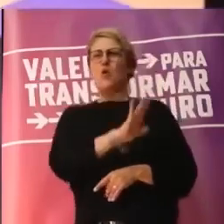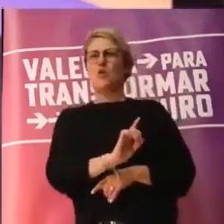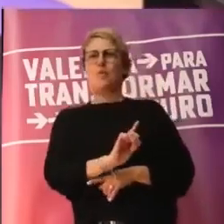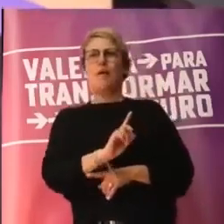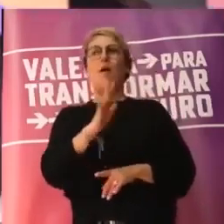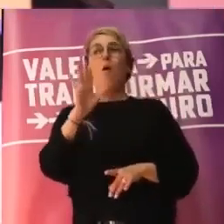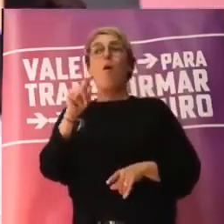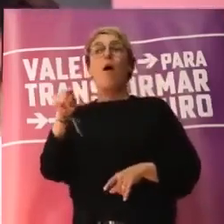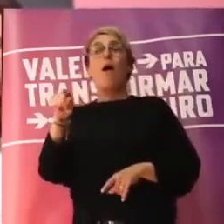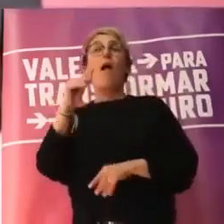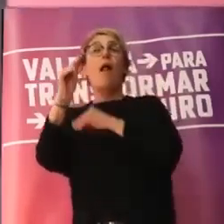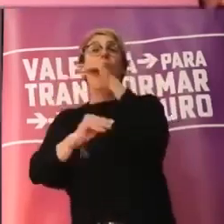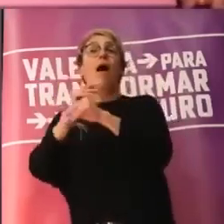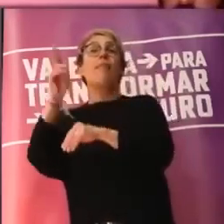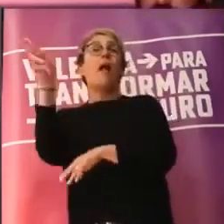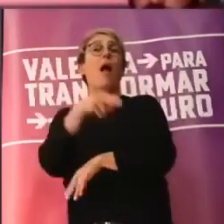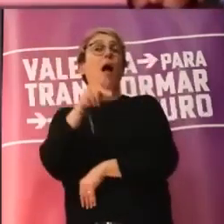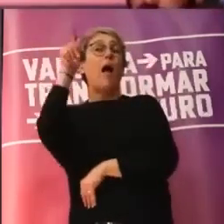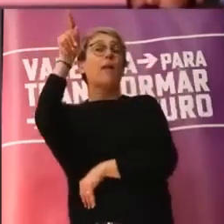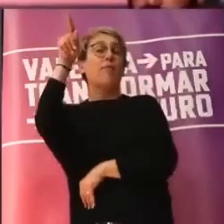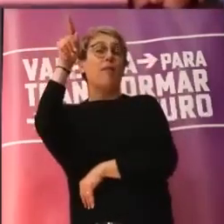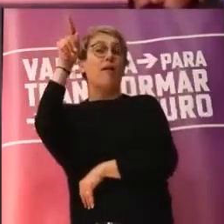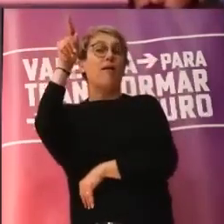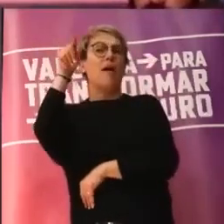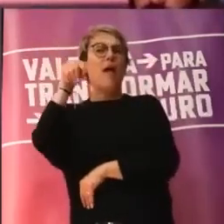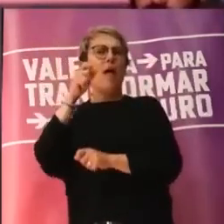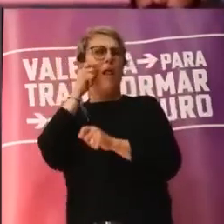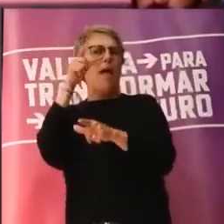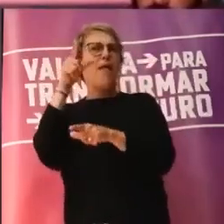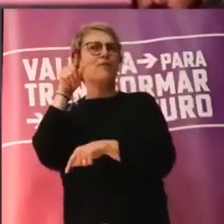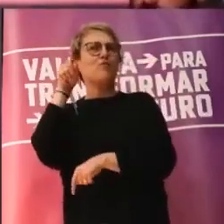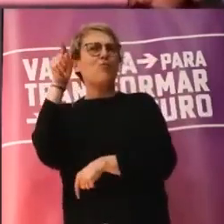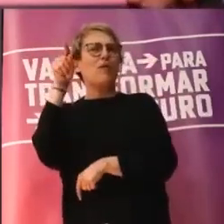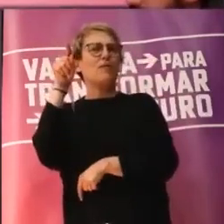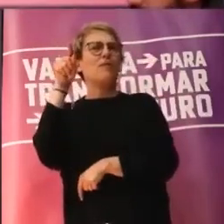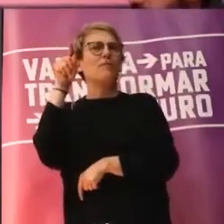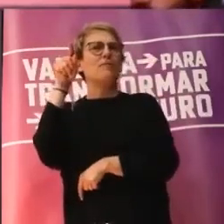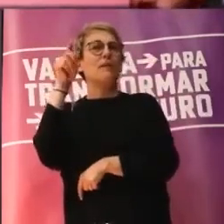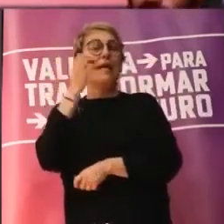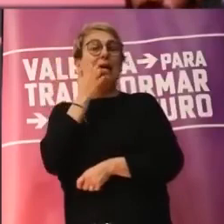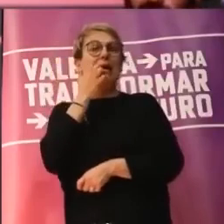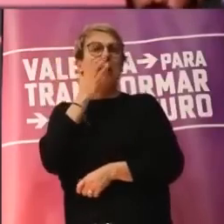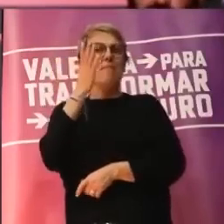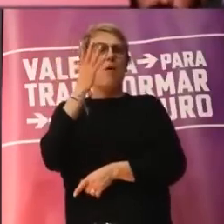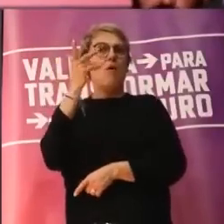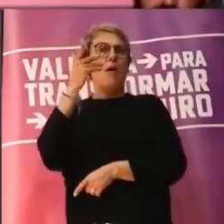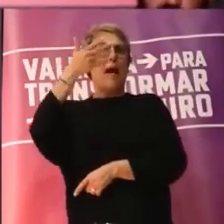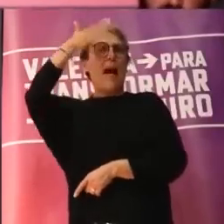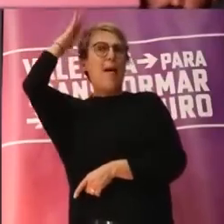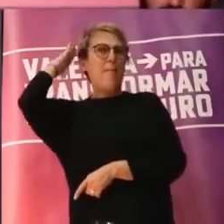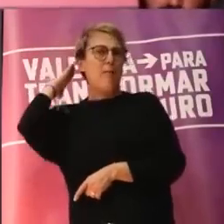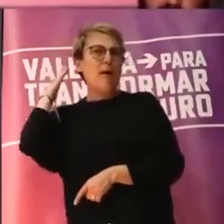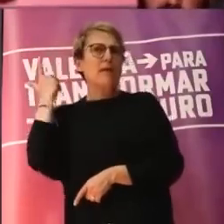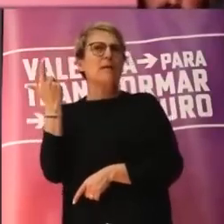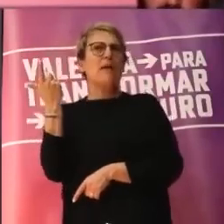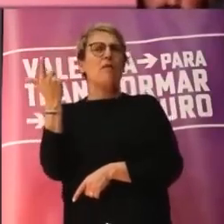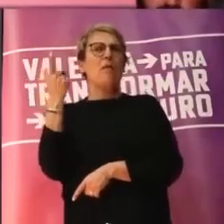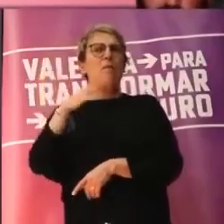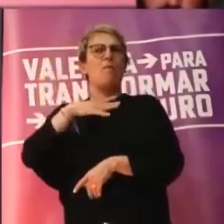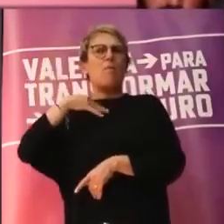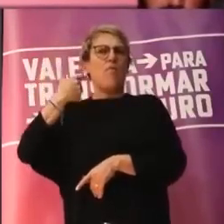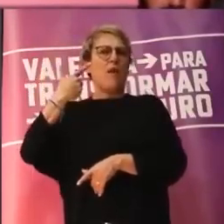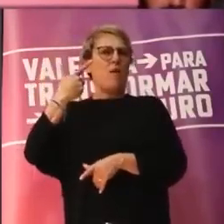podía hacer en Galicia. Y entonces este señor ha descubierto perfectamente que si a Pablo Casado le pudieron